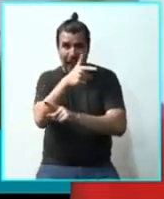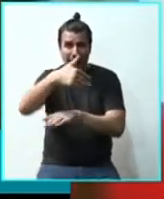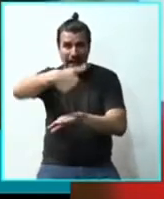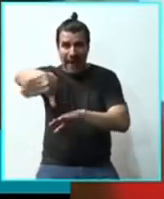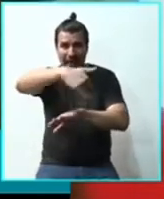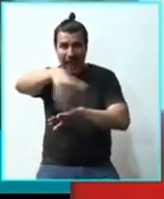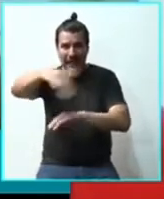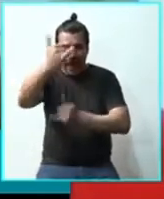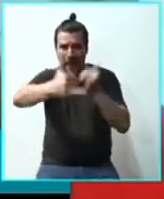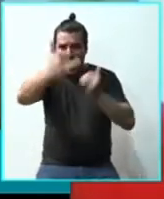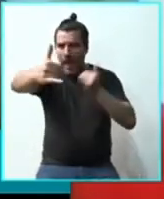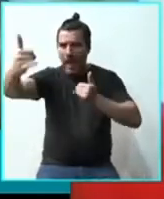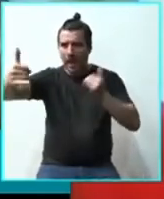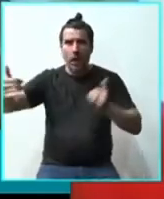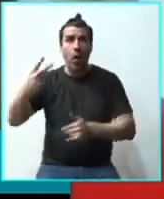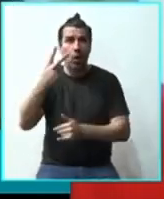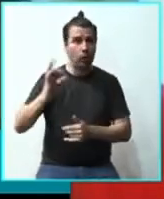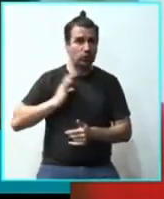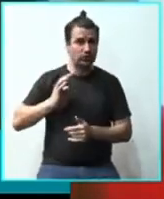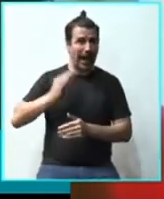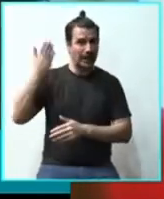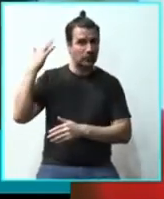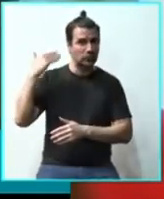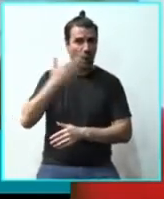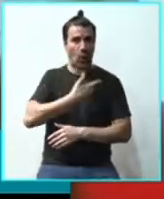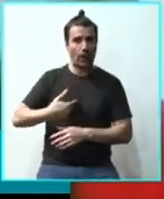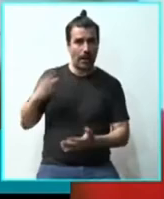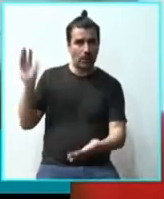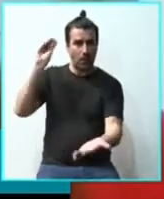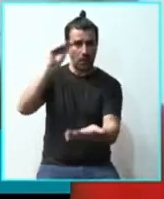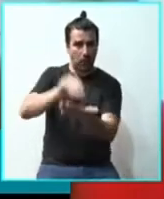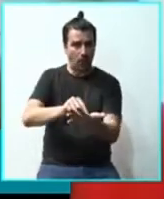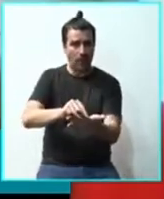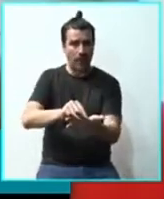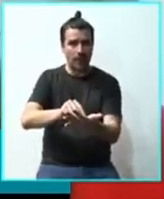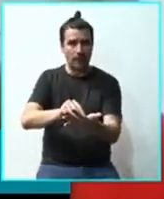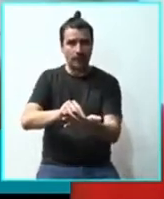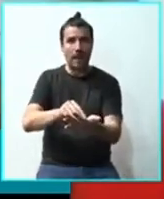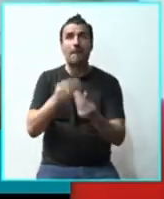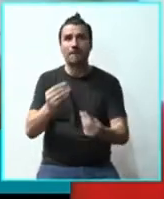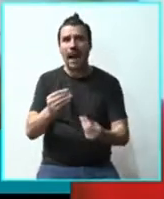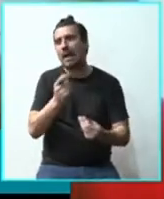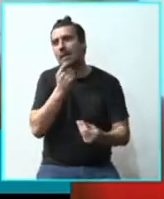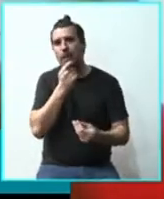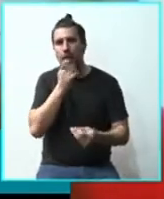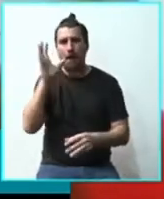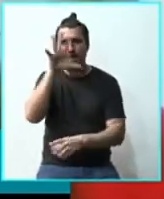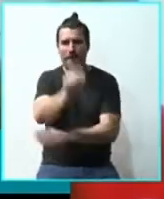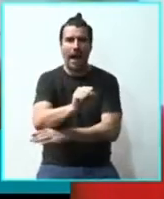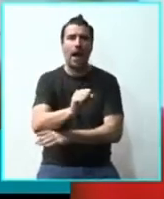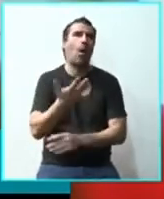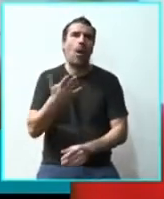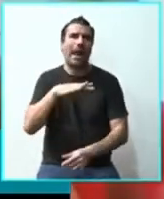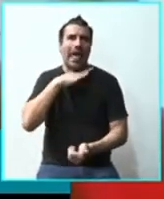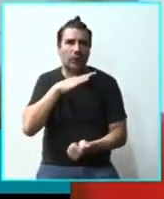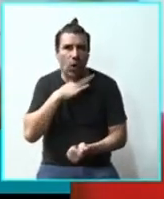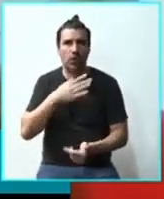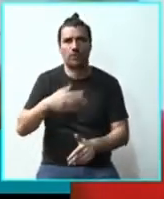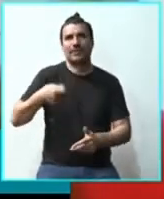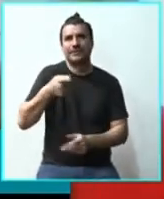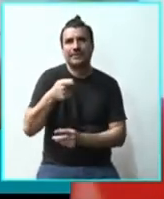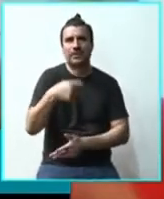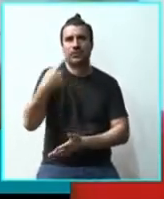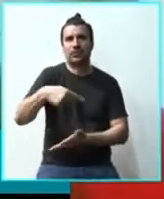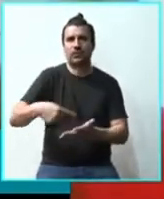a discreción del Poder Ejecutivo, a los prófugos, y nosotros estábamos planteando la posibilidad de acotarlo a los delitos